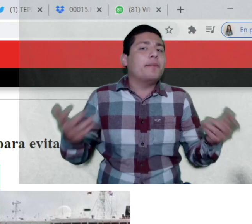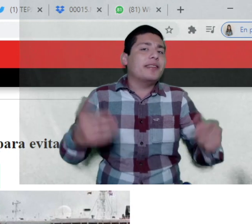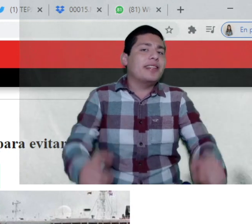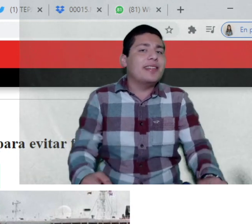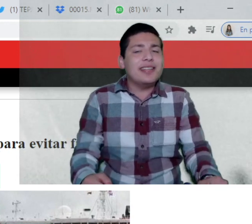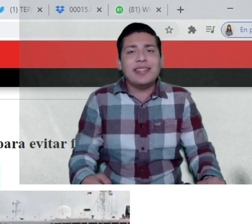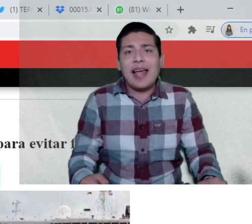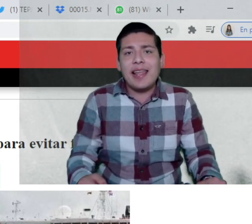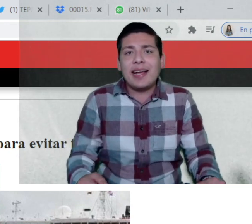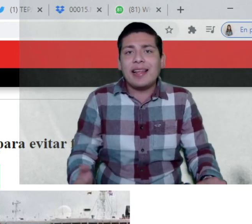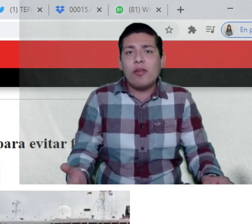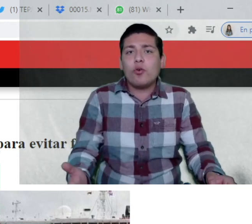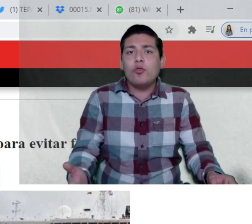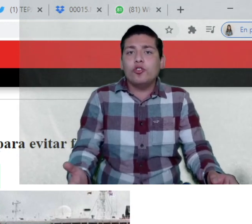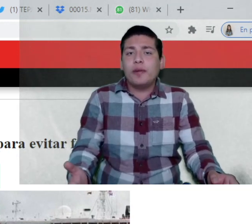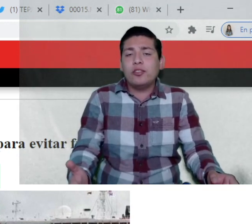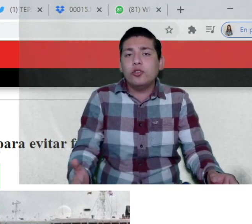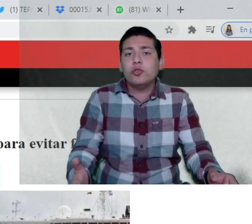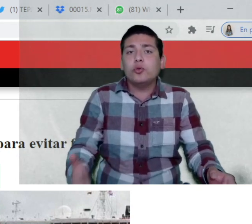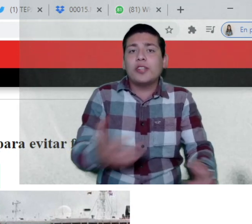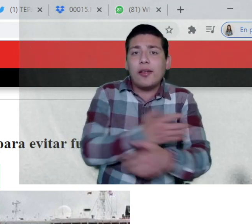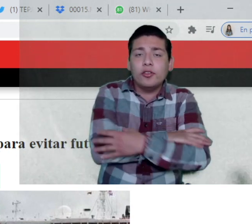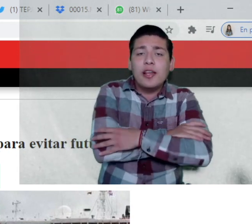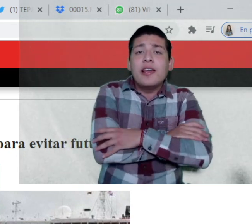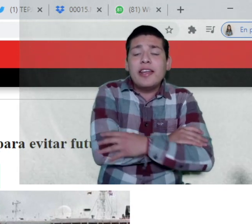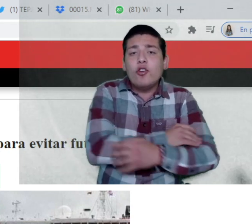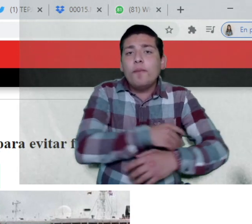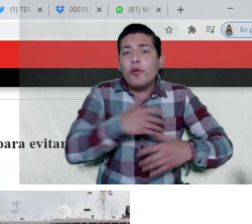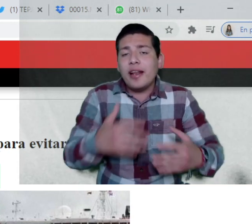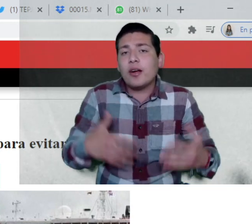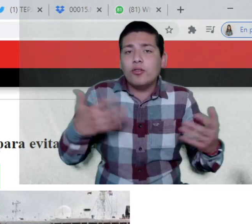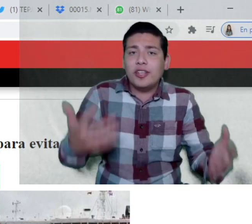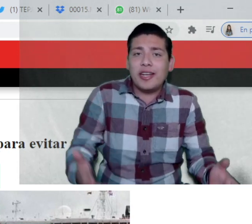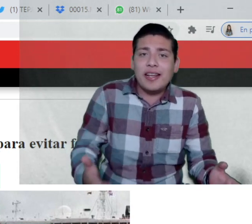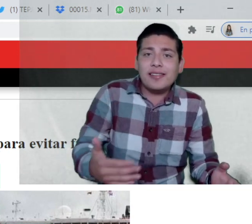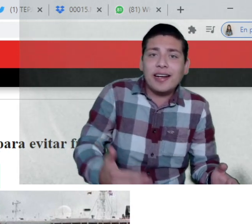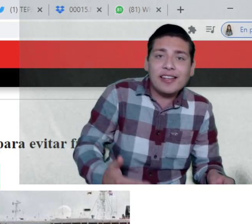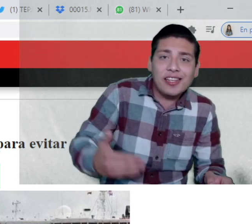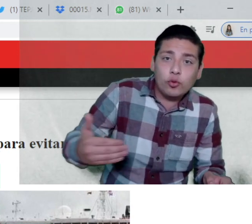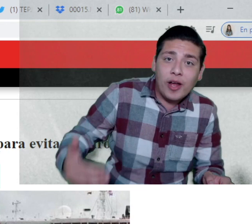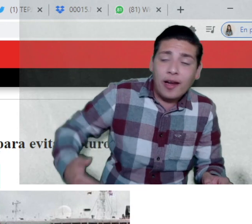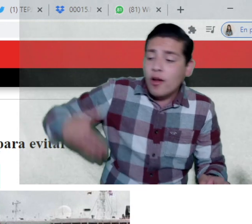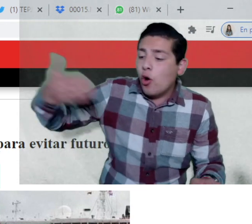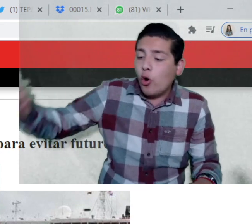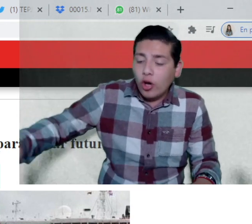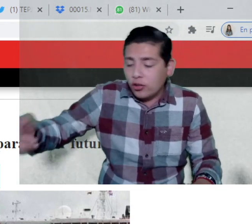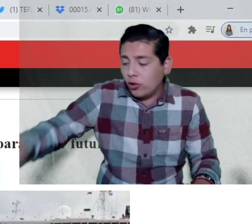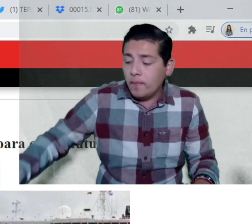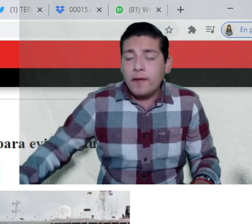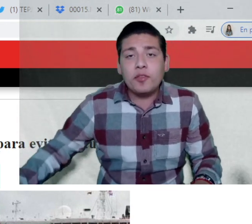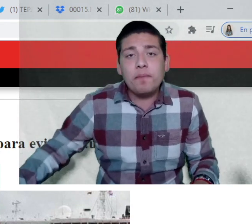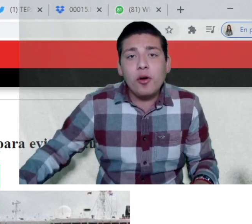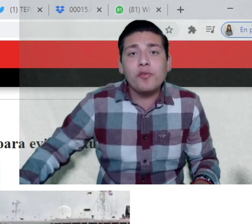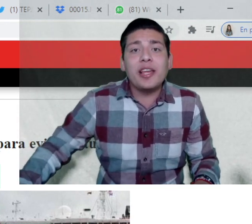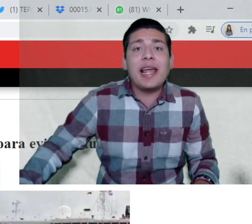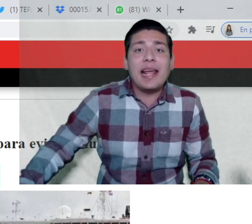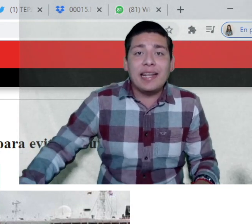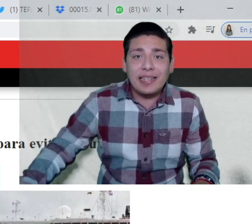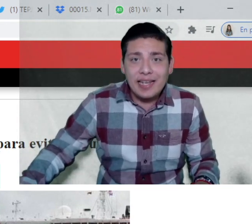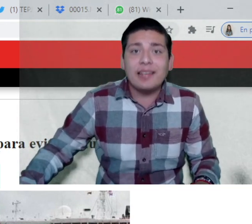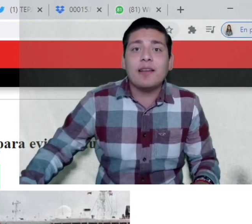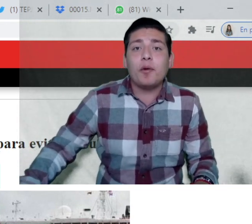Imagínense que el presidente se haya quedado con los brazos cruzados y no pudiera conseguir este gas natural o otro tipo